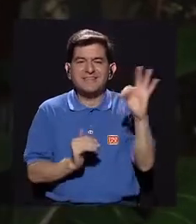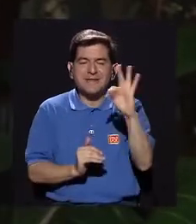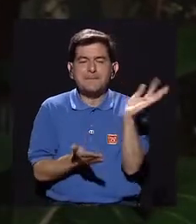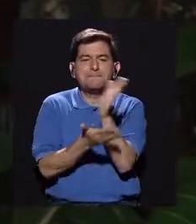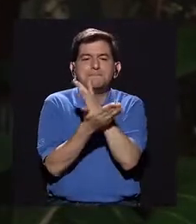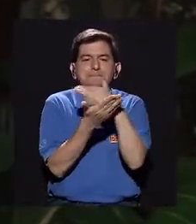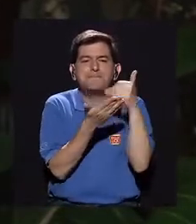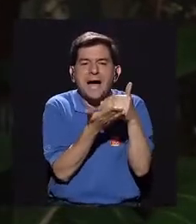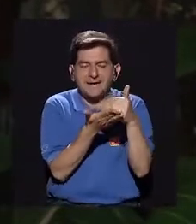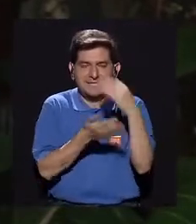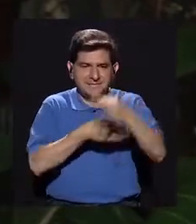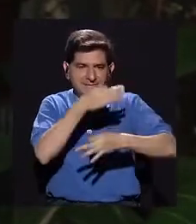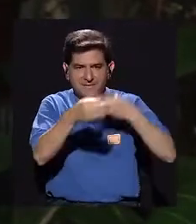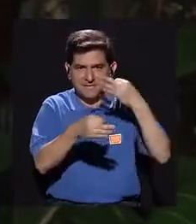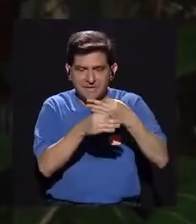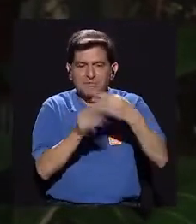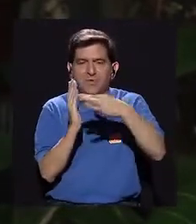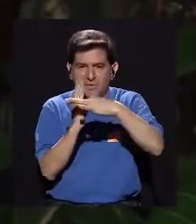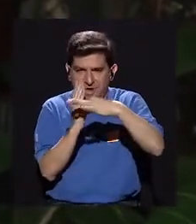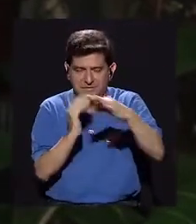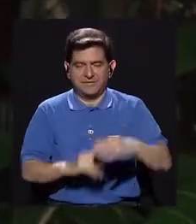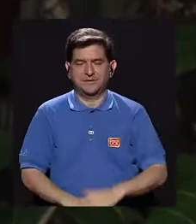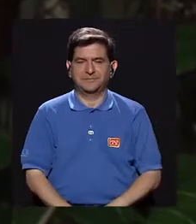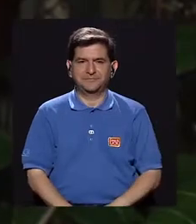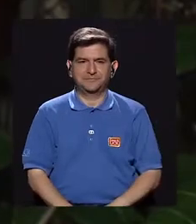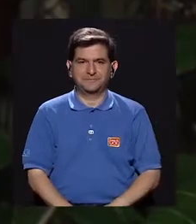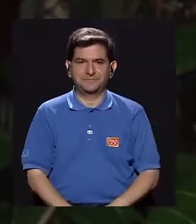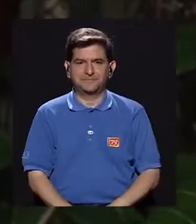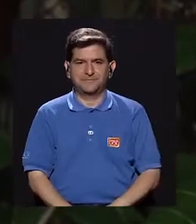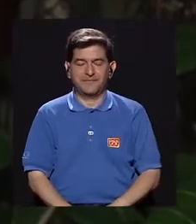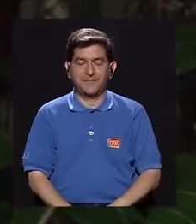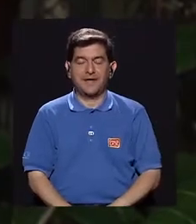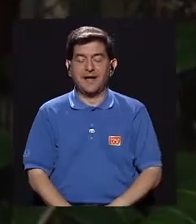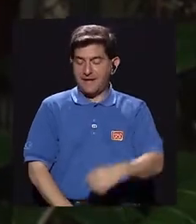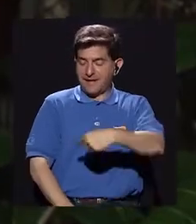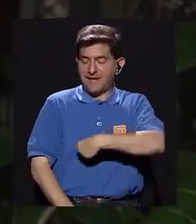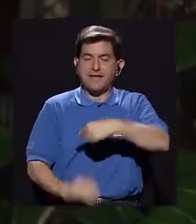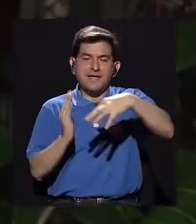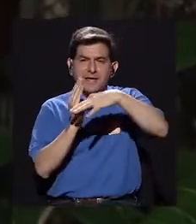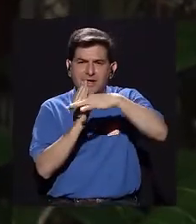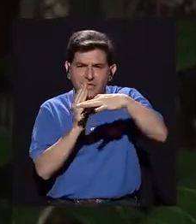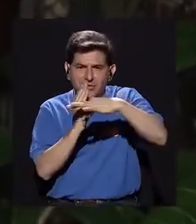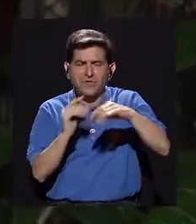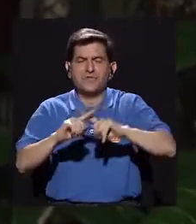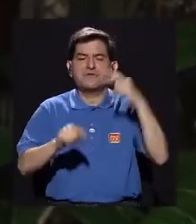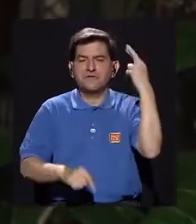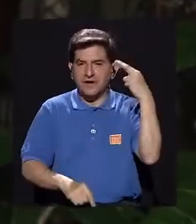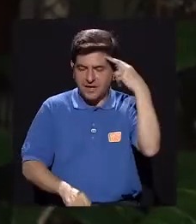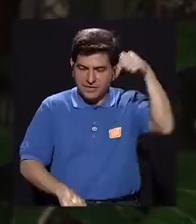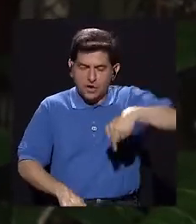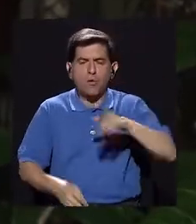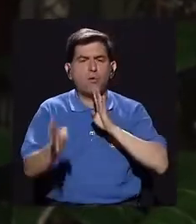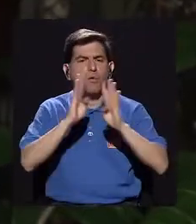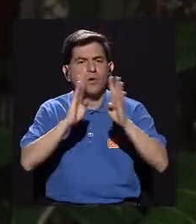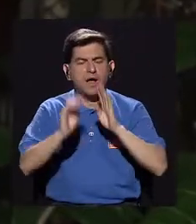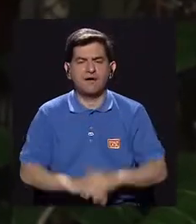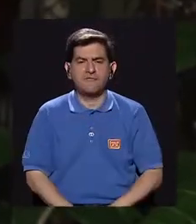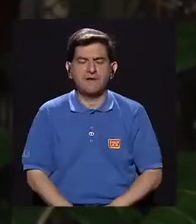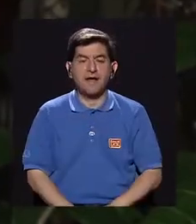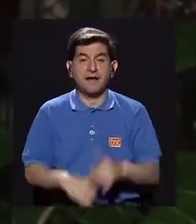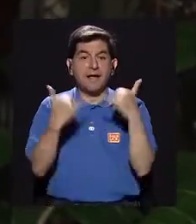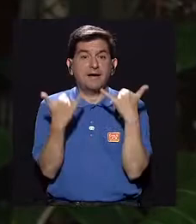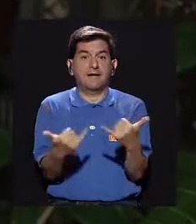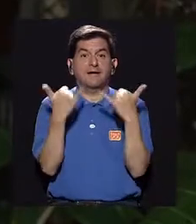triglicéridos son, digamos, una partícula de grasa. Entonces, el hígado graso tiene varias causas. Hoy vamos a